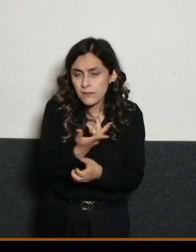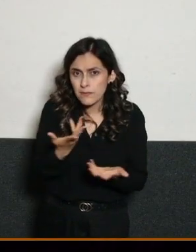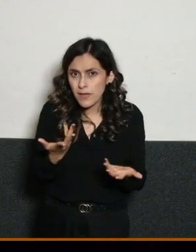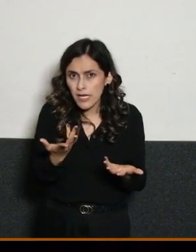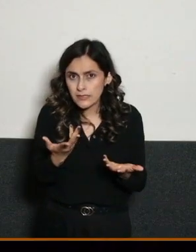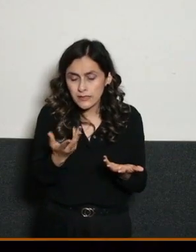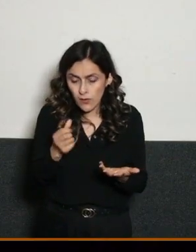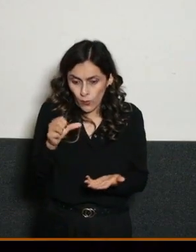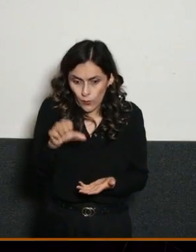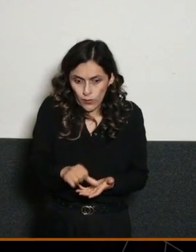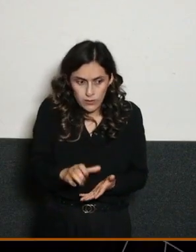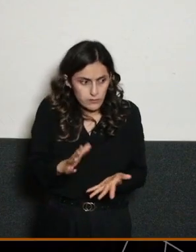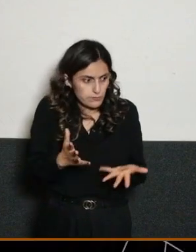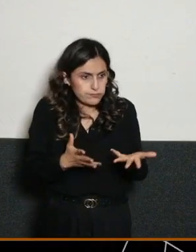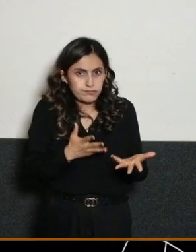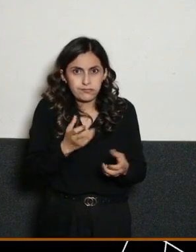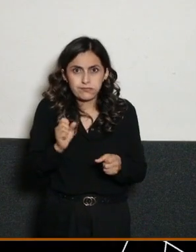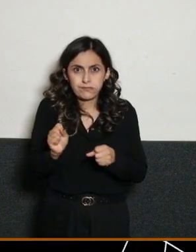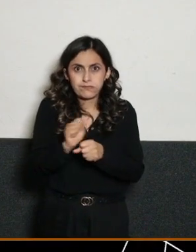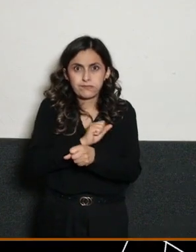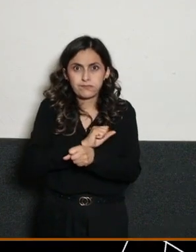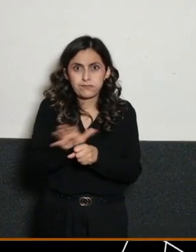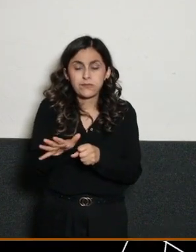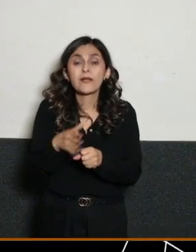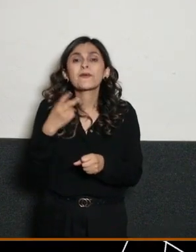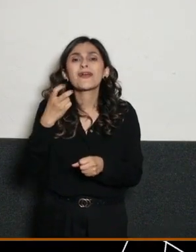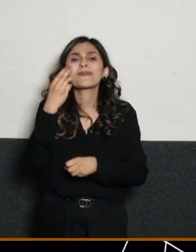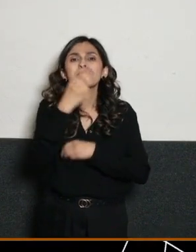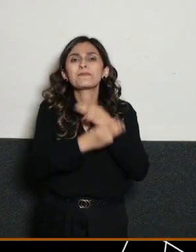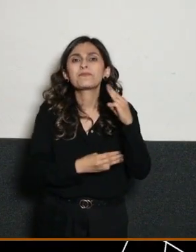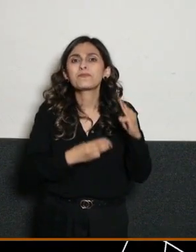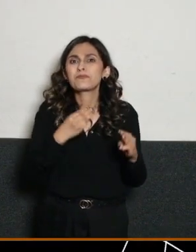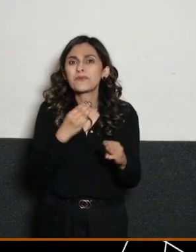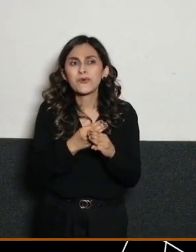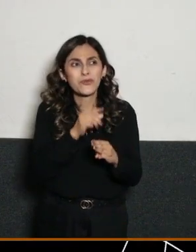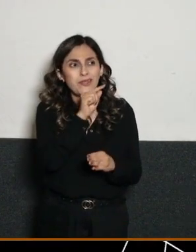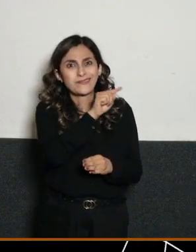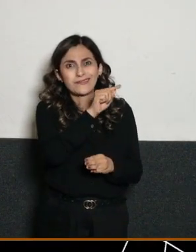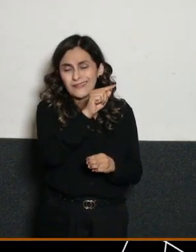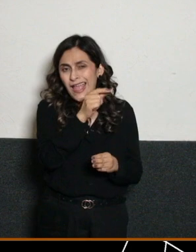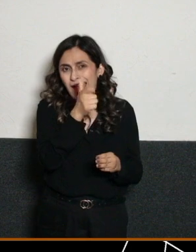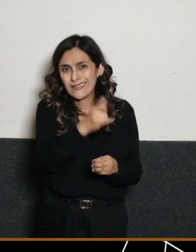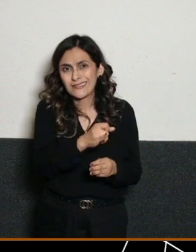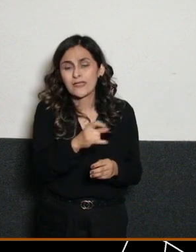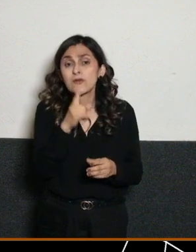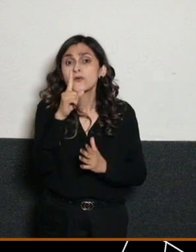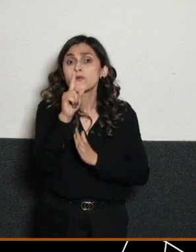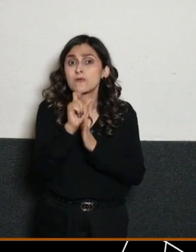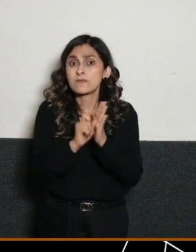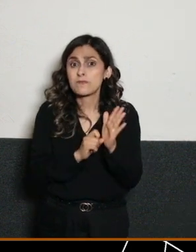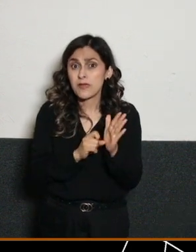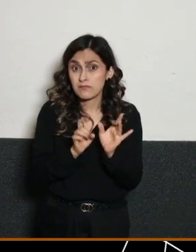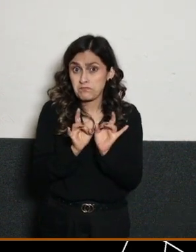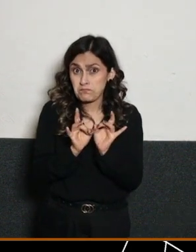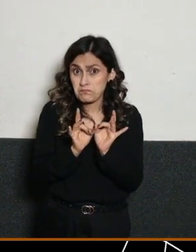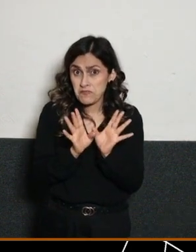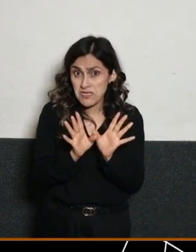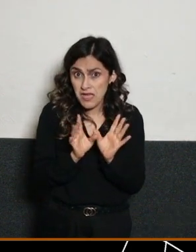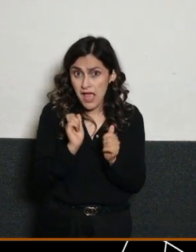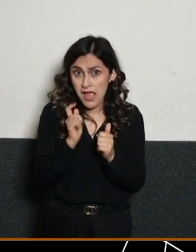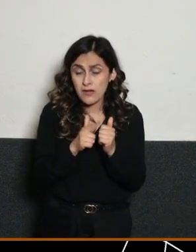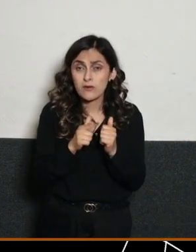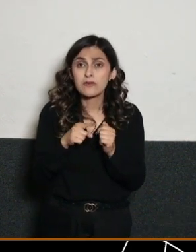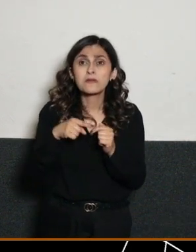En ese mundo, en donde hay muchísima incertidumbre, no sabemos si va a pasar algo en un mes, en un año, en 5 años, en 10